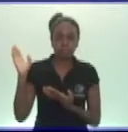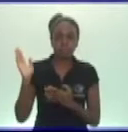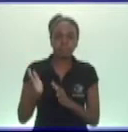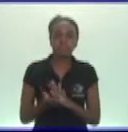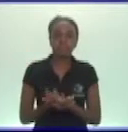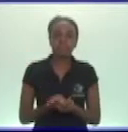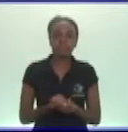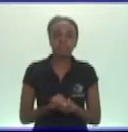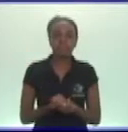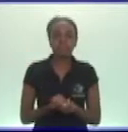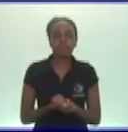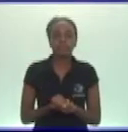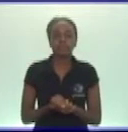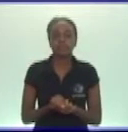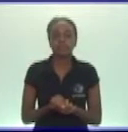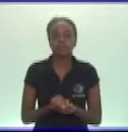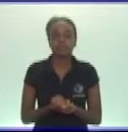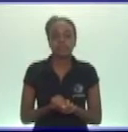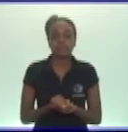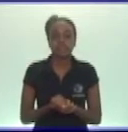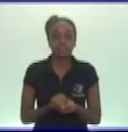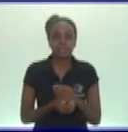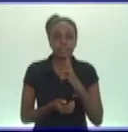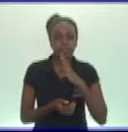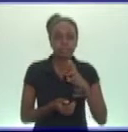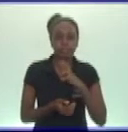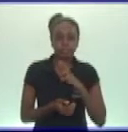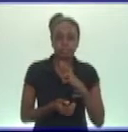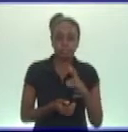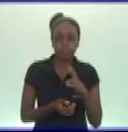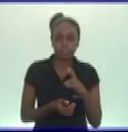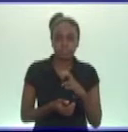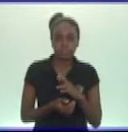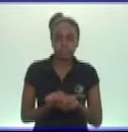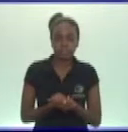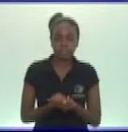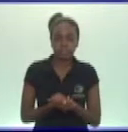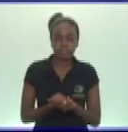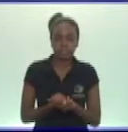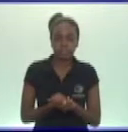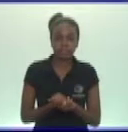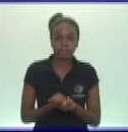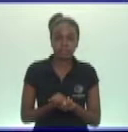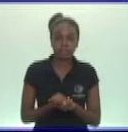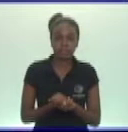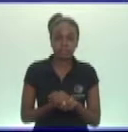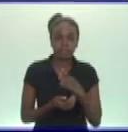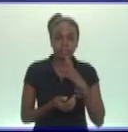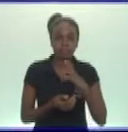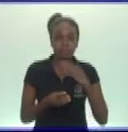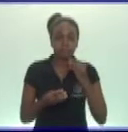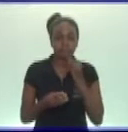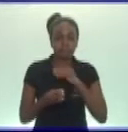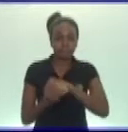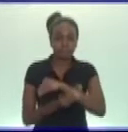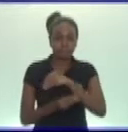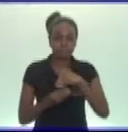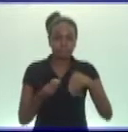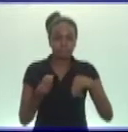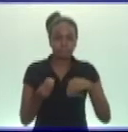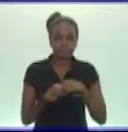que tiene malas intenciones, y la respuesta o el adjetivo porque él puede ser sustituido, es